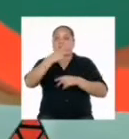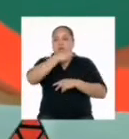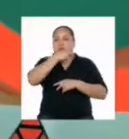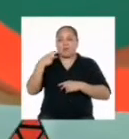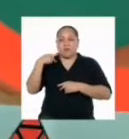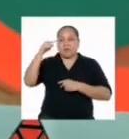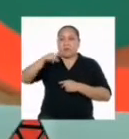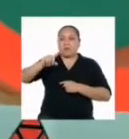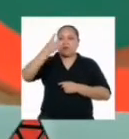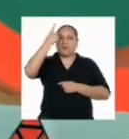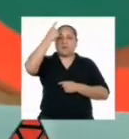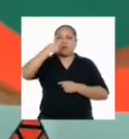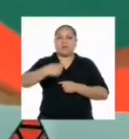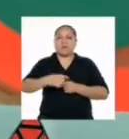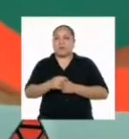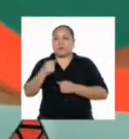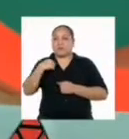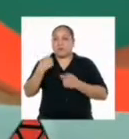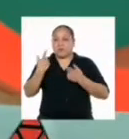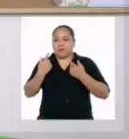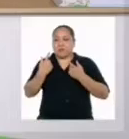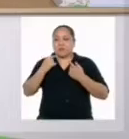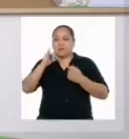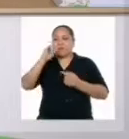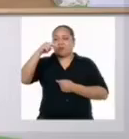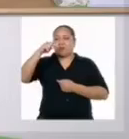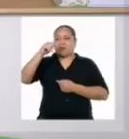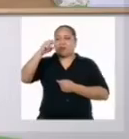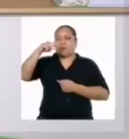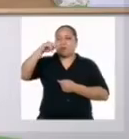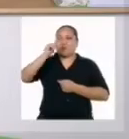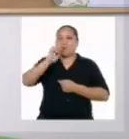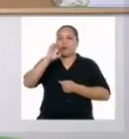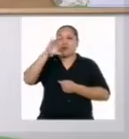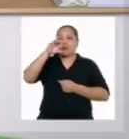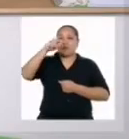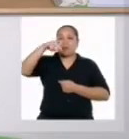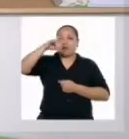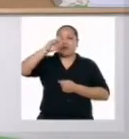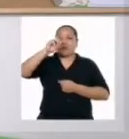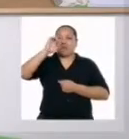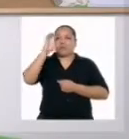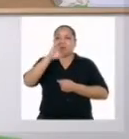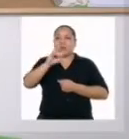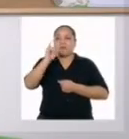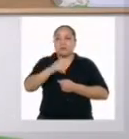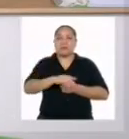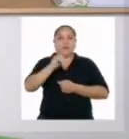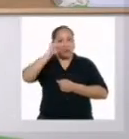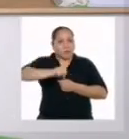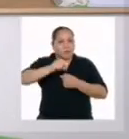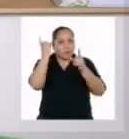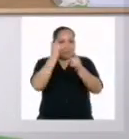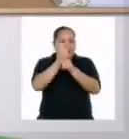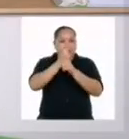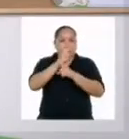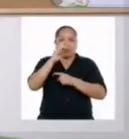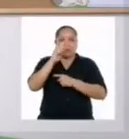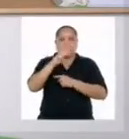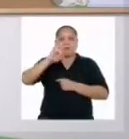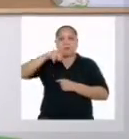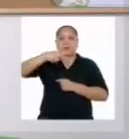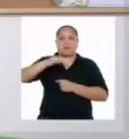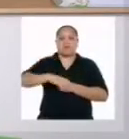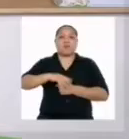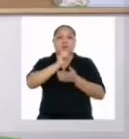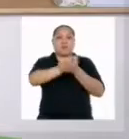primera persona: intenté y conocí. Muy bien, Rebot y Jonathan. Quiero añadir que la crónica